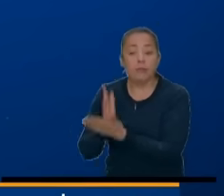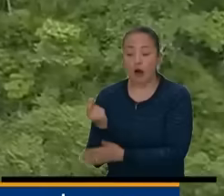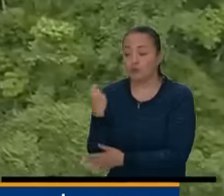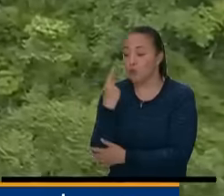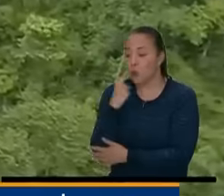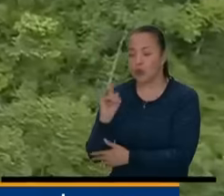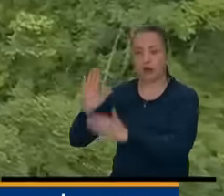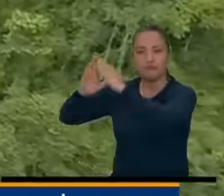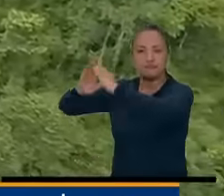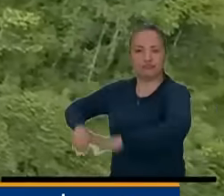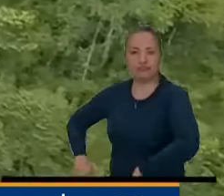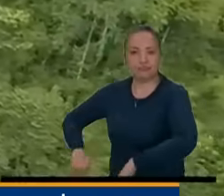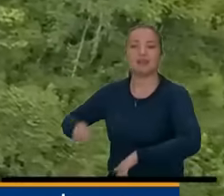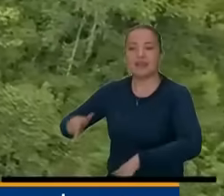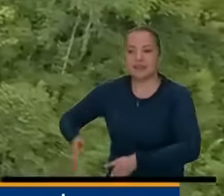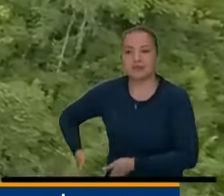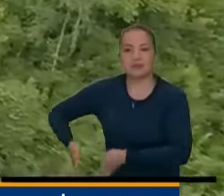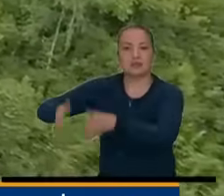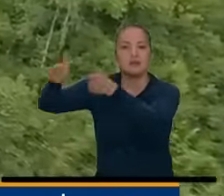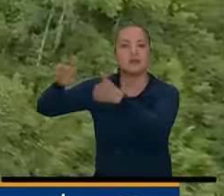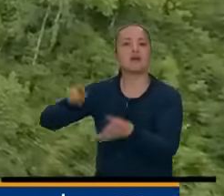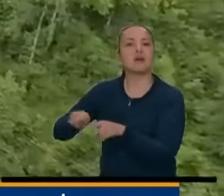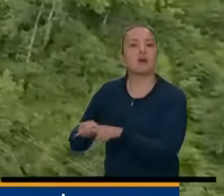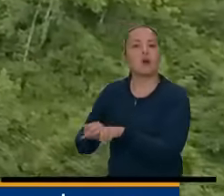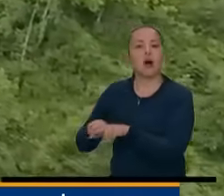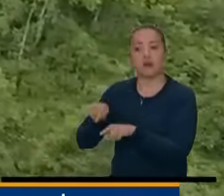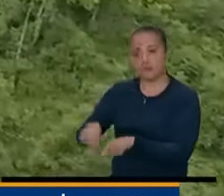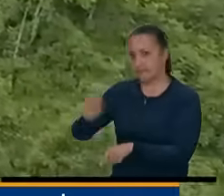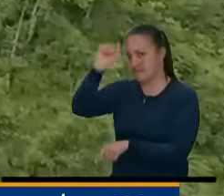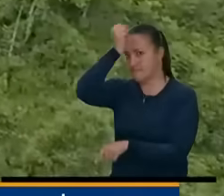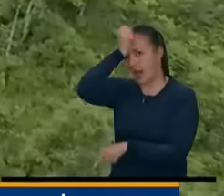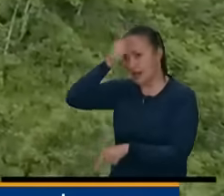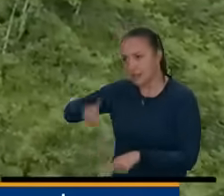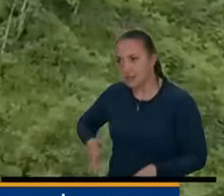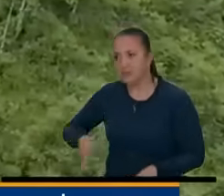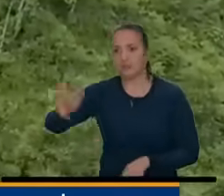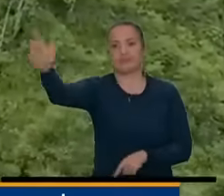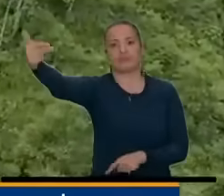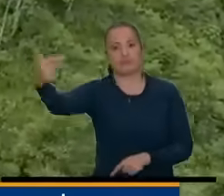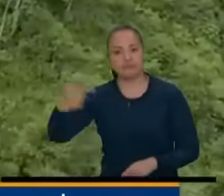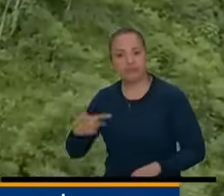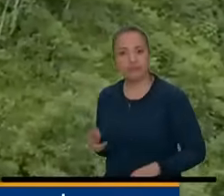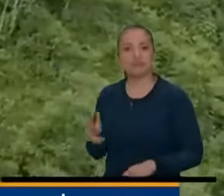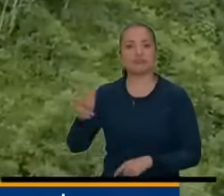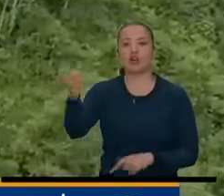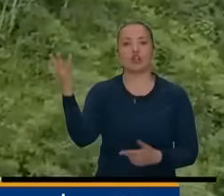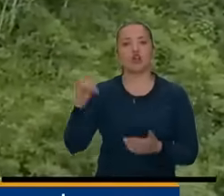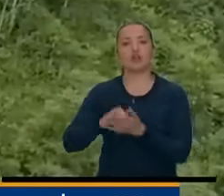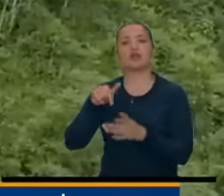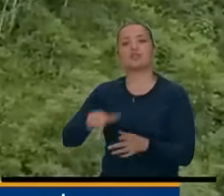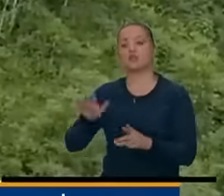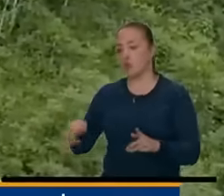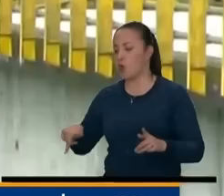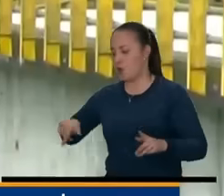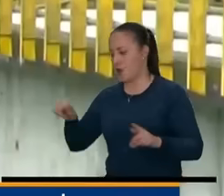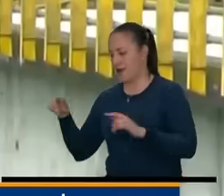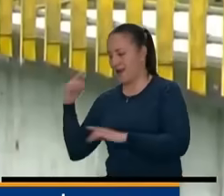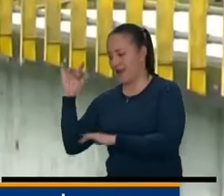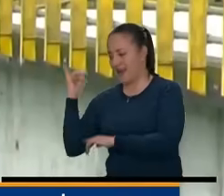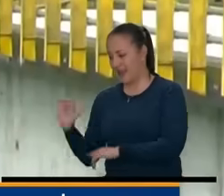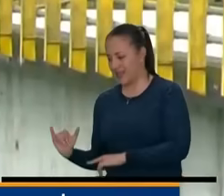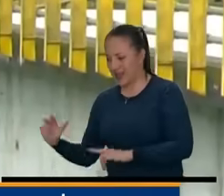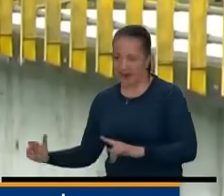un día en una de las vías convertida en arteria principal para la movilidad desde y hacia el centro del país,